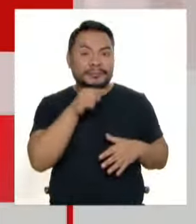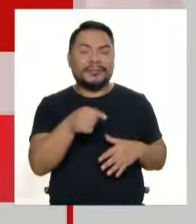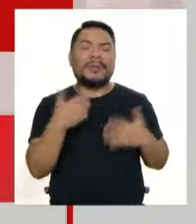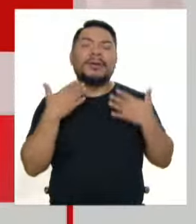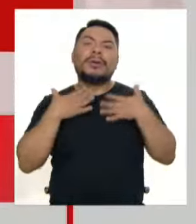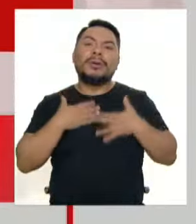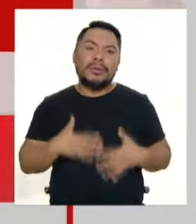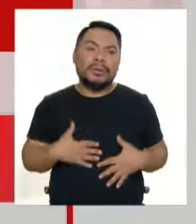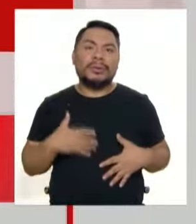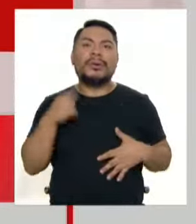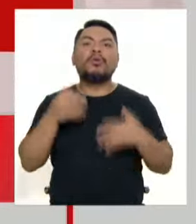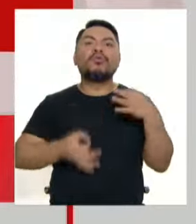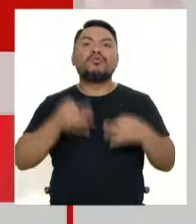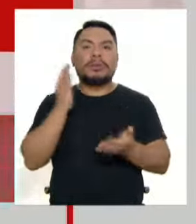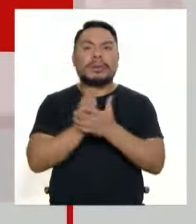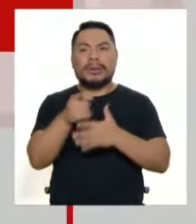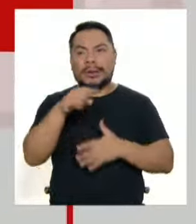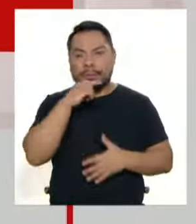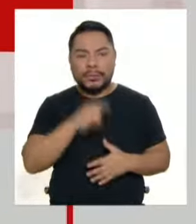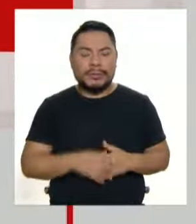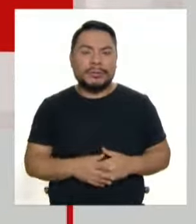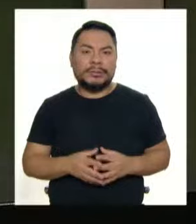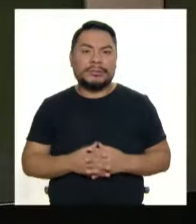fin, hallará la justicia.